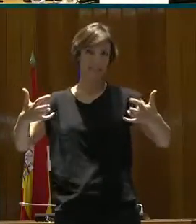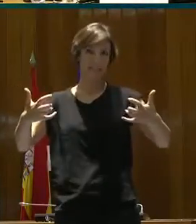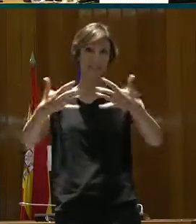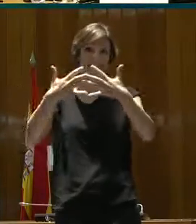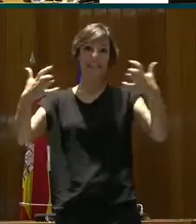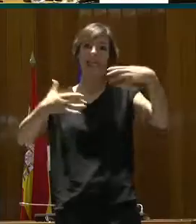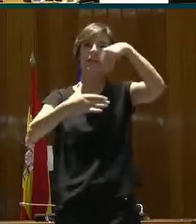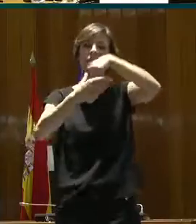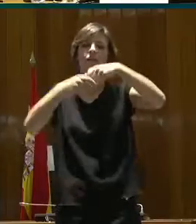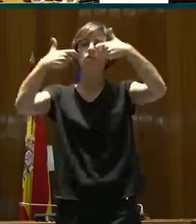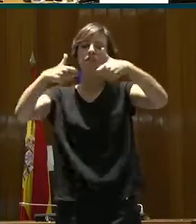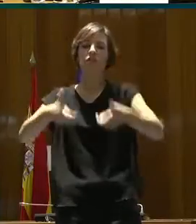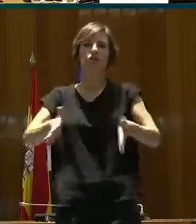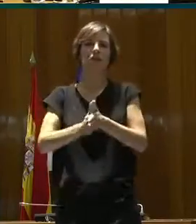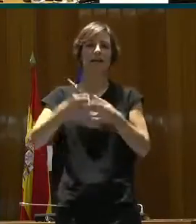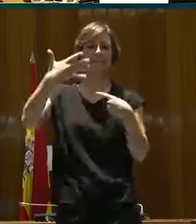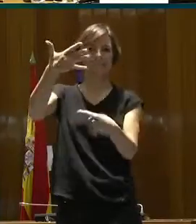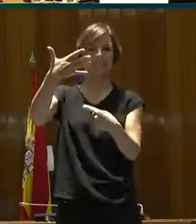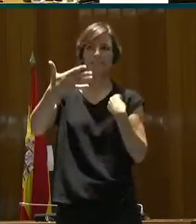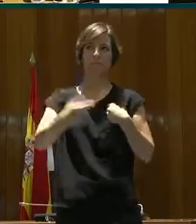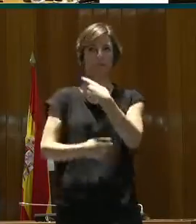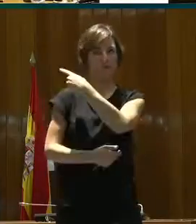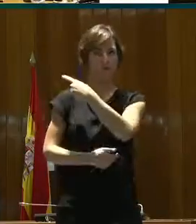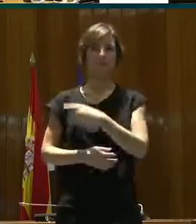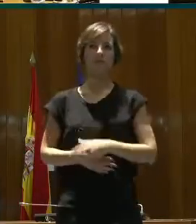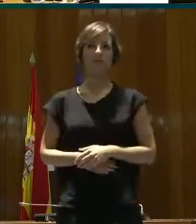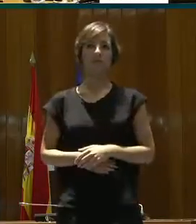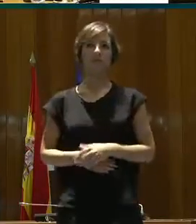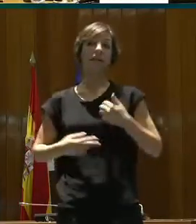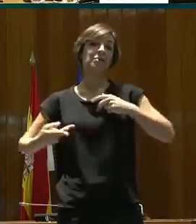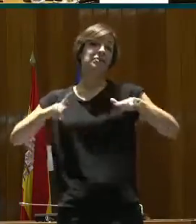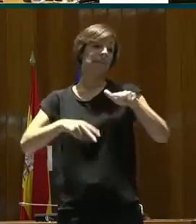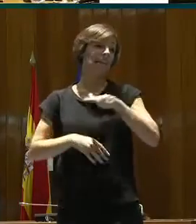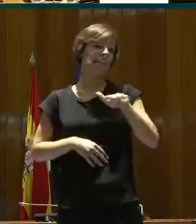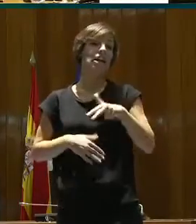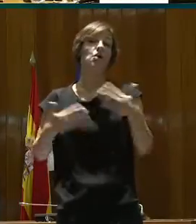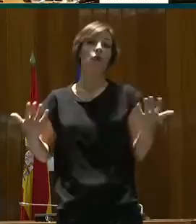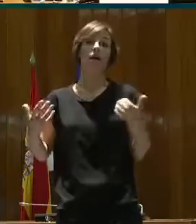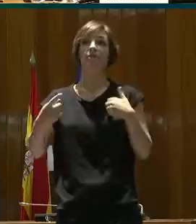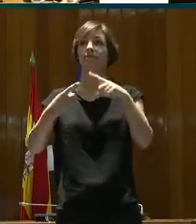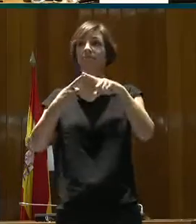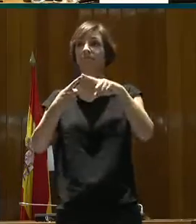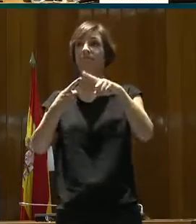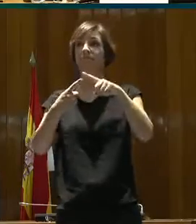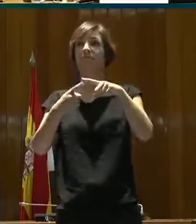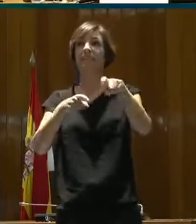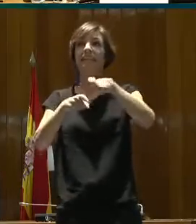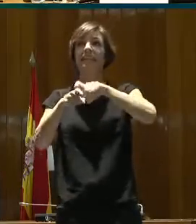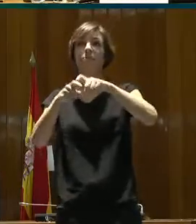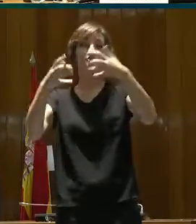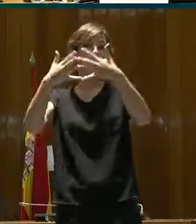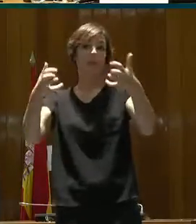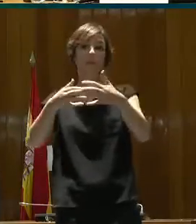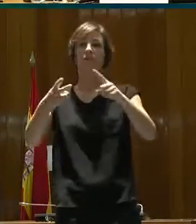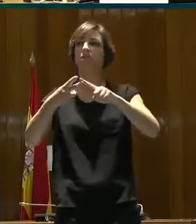en 6 secciones, que son las que tienen ahí. Que traducidas al castellano son las siguientes: contiene tipos de oraciones,